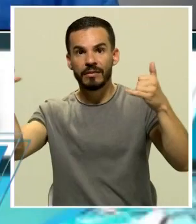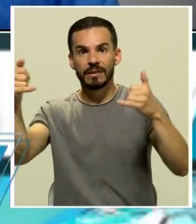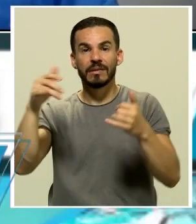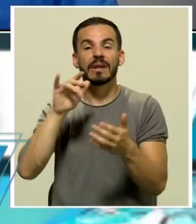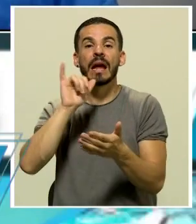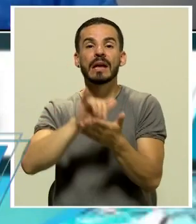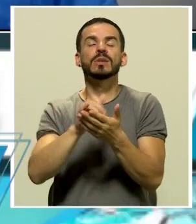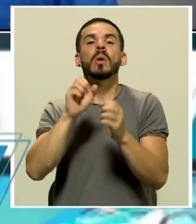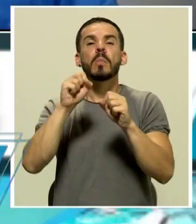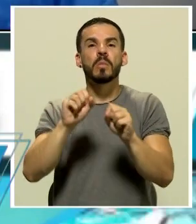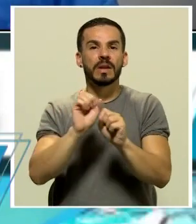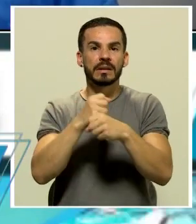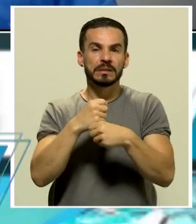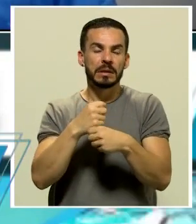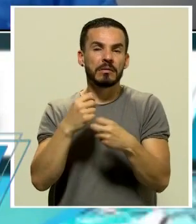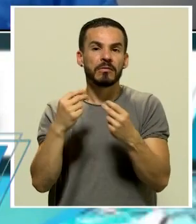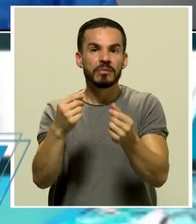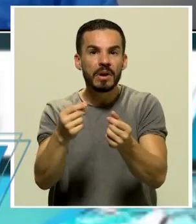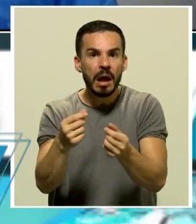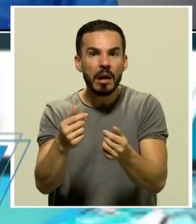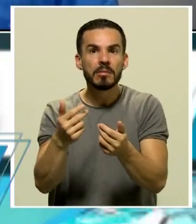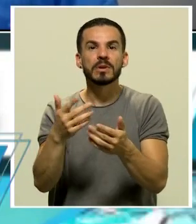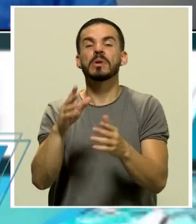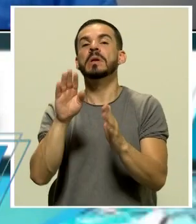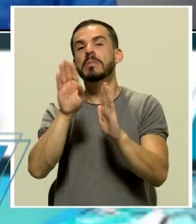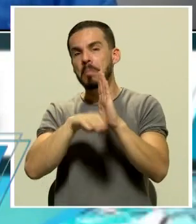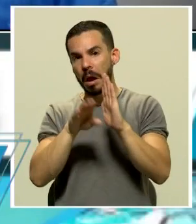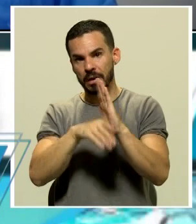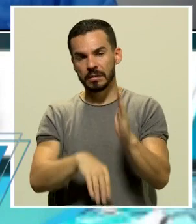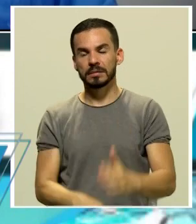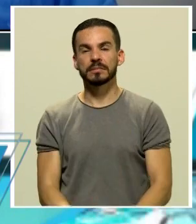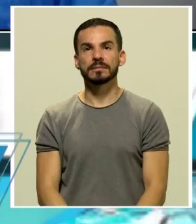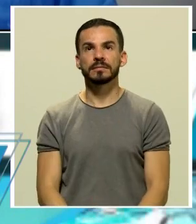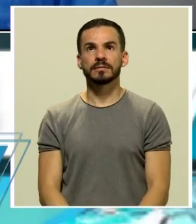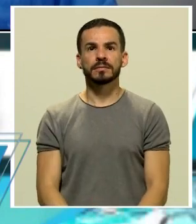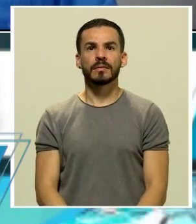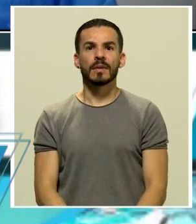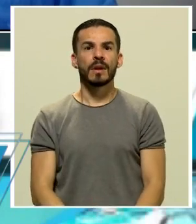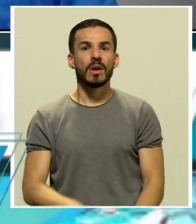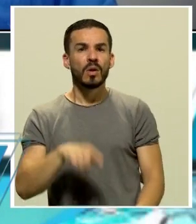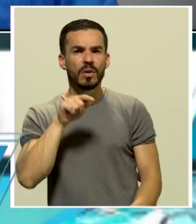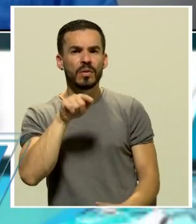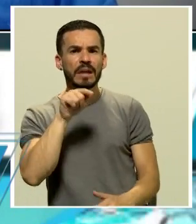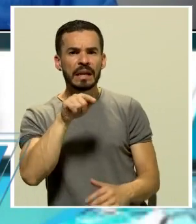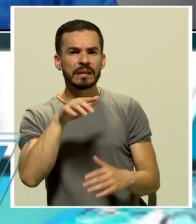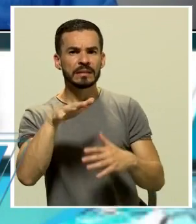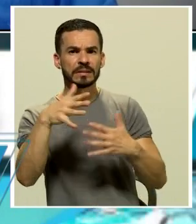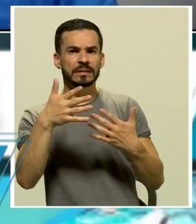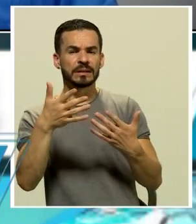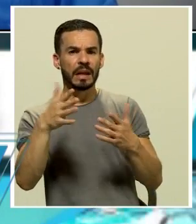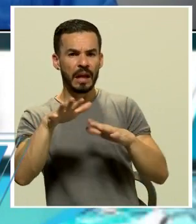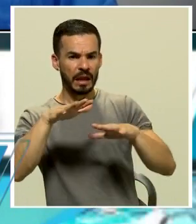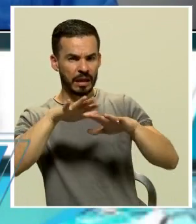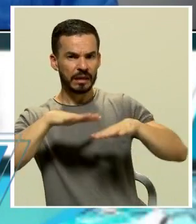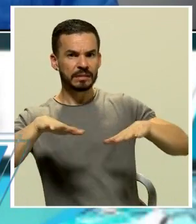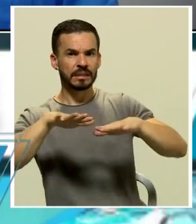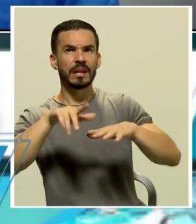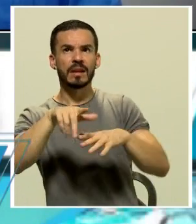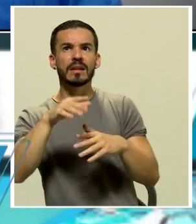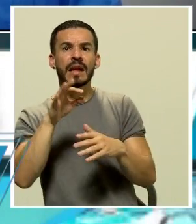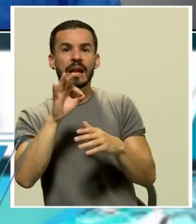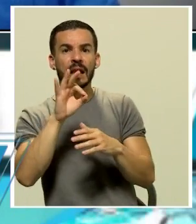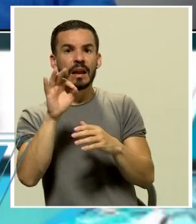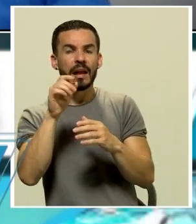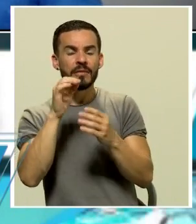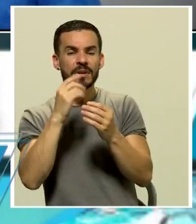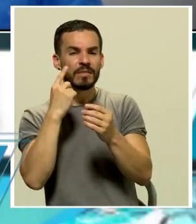Eso se puede hacer relativamente rápido y relativamente barato. Don Roberto, ese escenario que usted pinta de que la fibra está